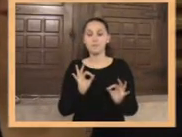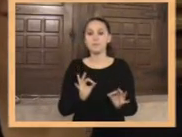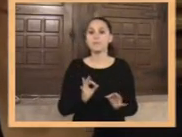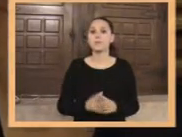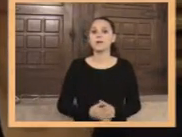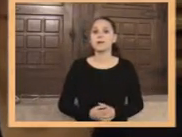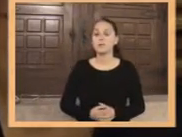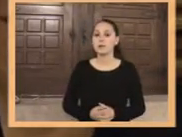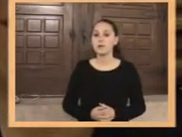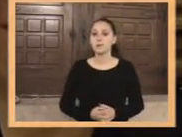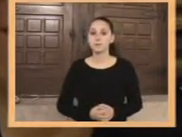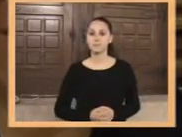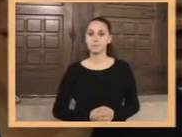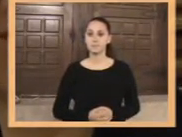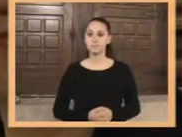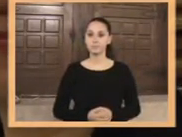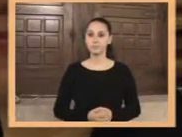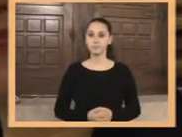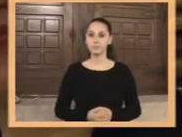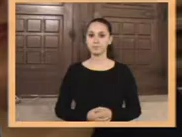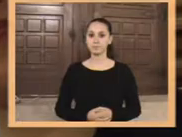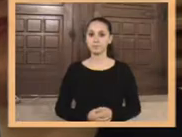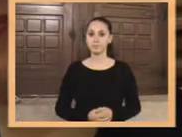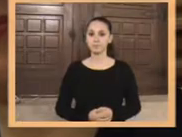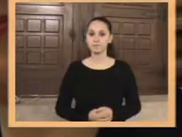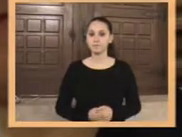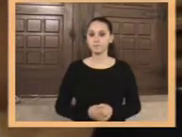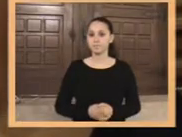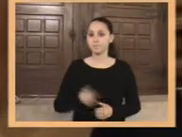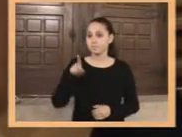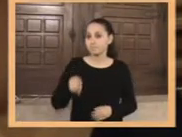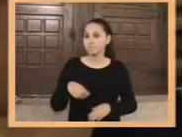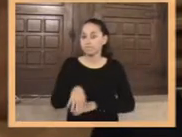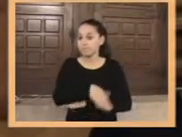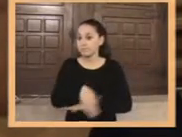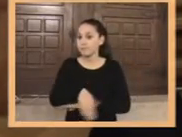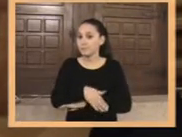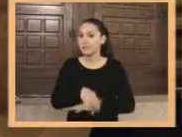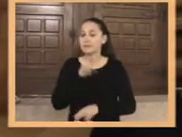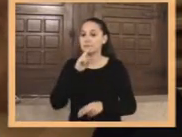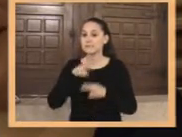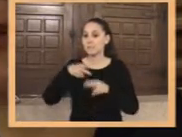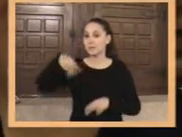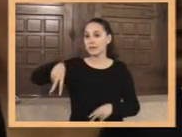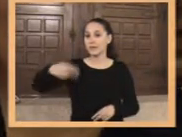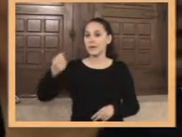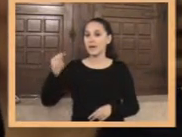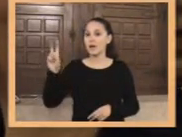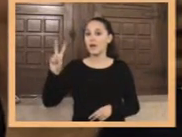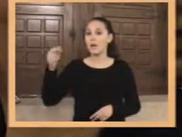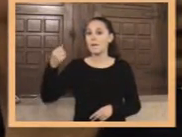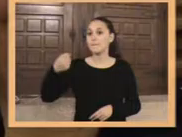puede suceder en cualquier momento. De igual manera, podríamos hablar precisamente de la calle Navarro Concejo, donde se adquirió precisamente una